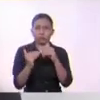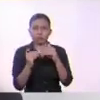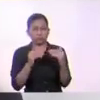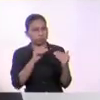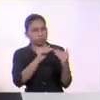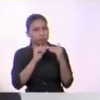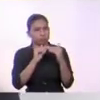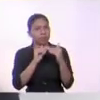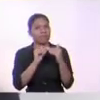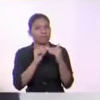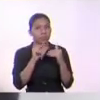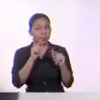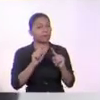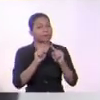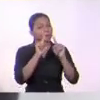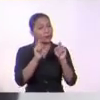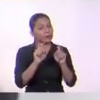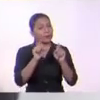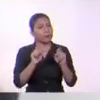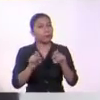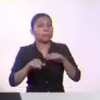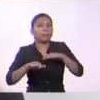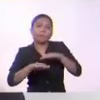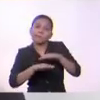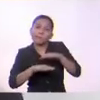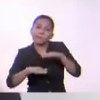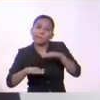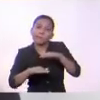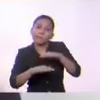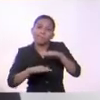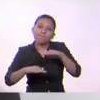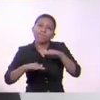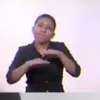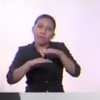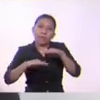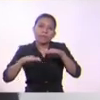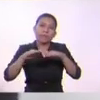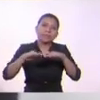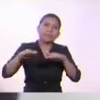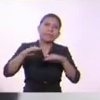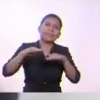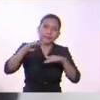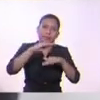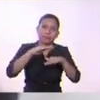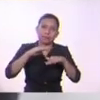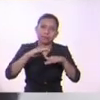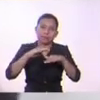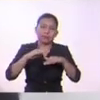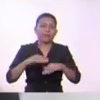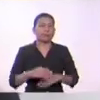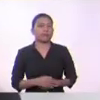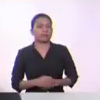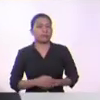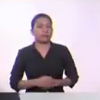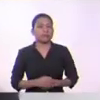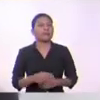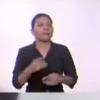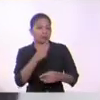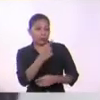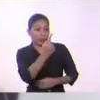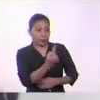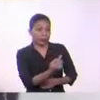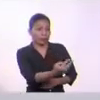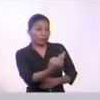las preguntas más sencillas. Muestra interés en lo que la persona a quien entrevistas te está